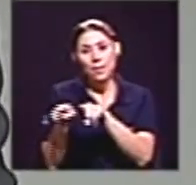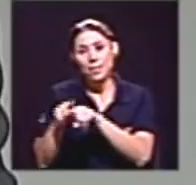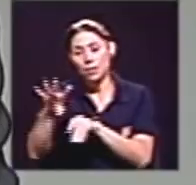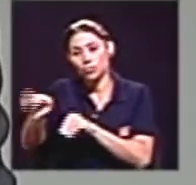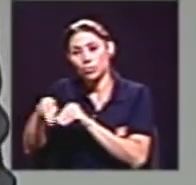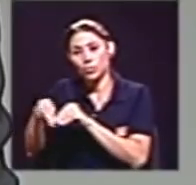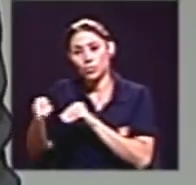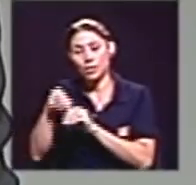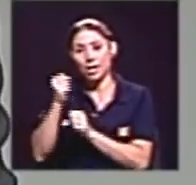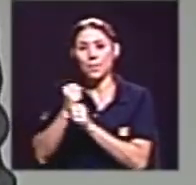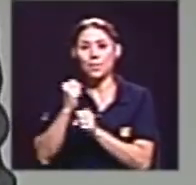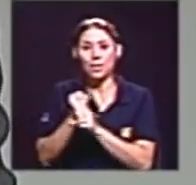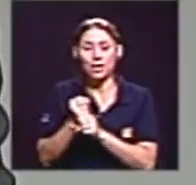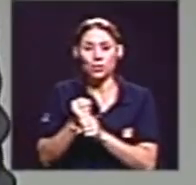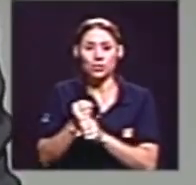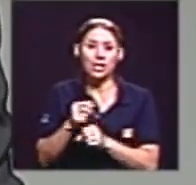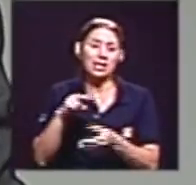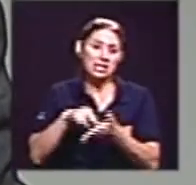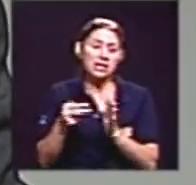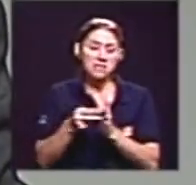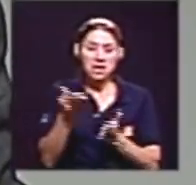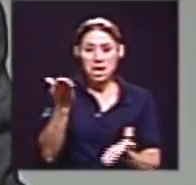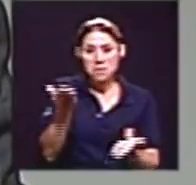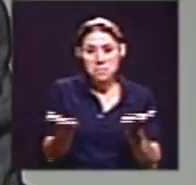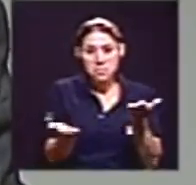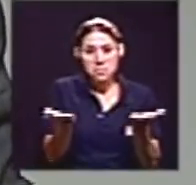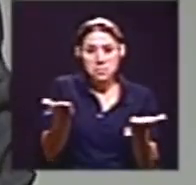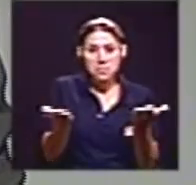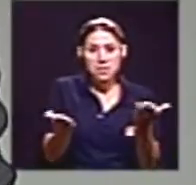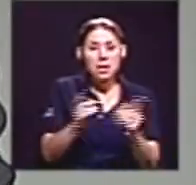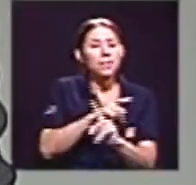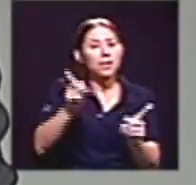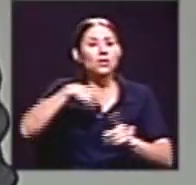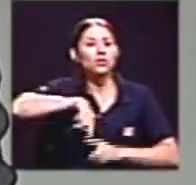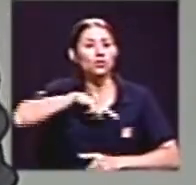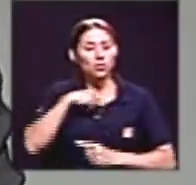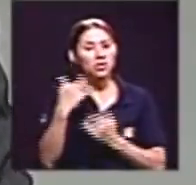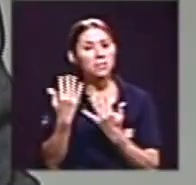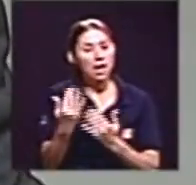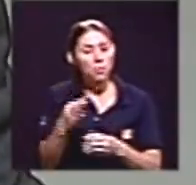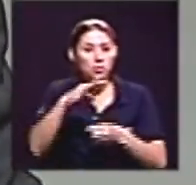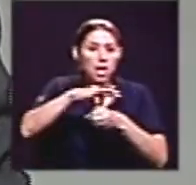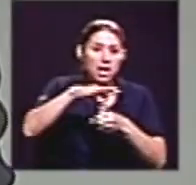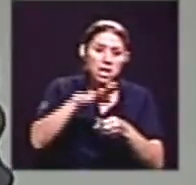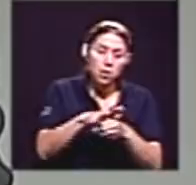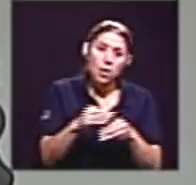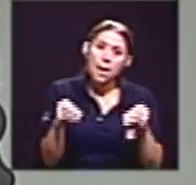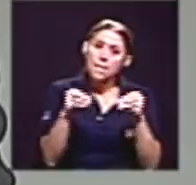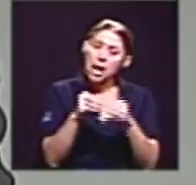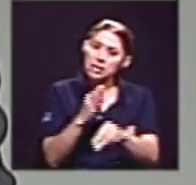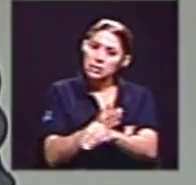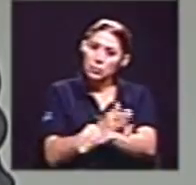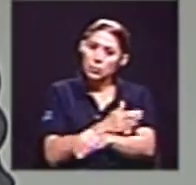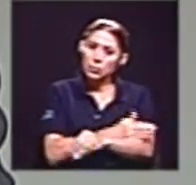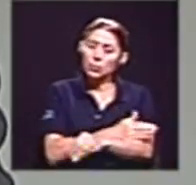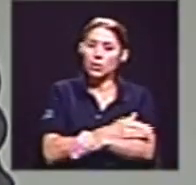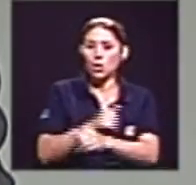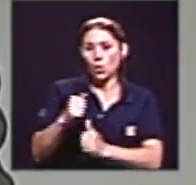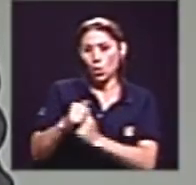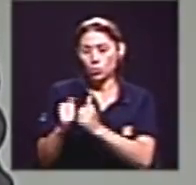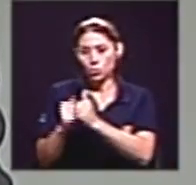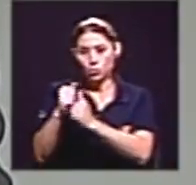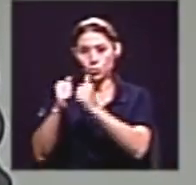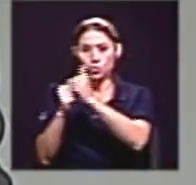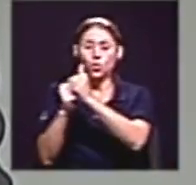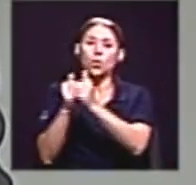totalmente convertibles unos a otros, pero entonces esperaríamos ver un sector agrícola creciendo un poco más, un sector construcción creciendo un poco más, el sector industrial